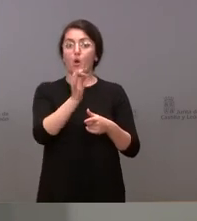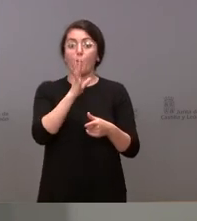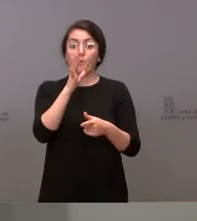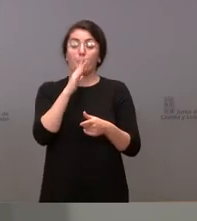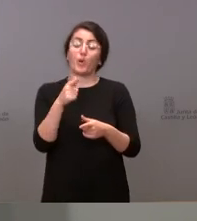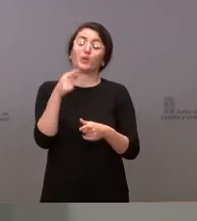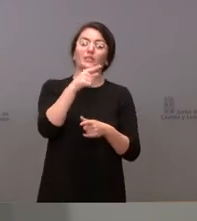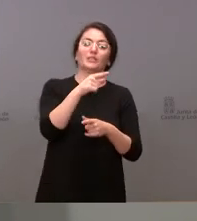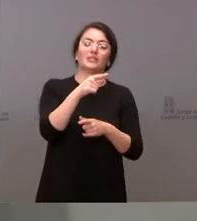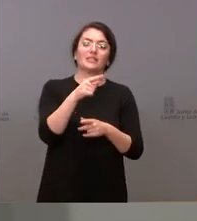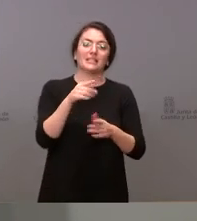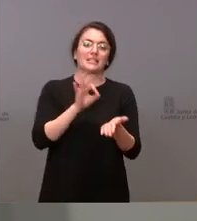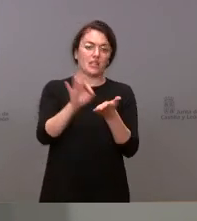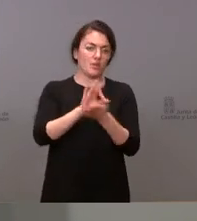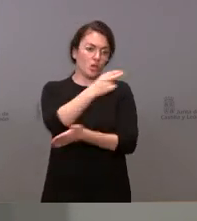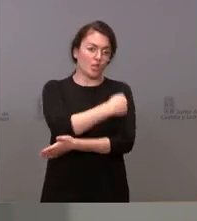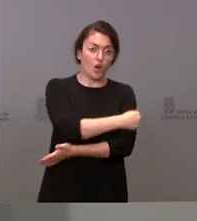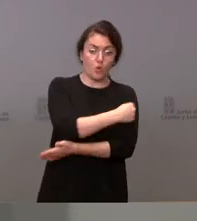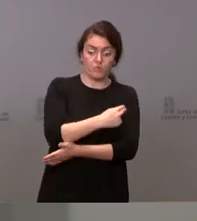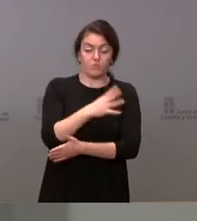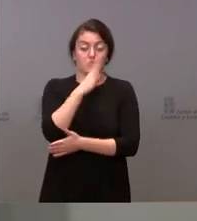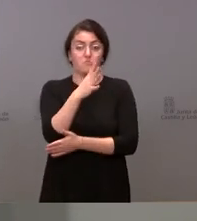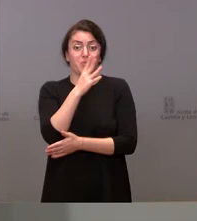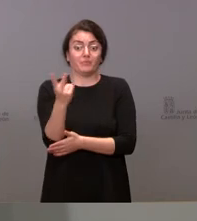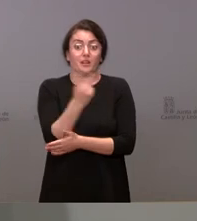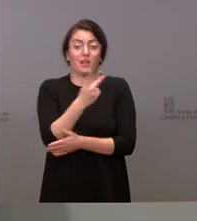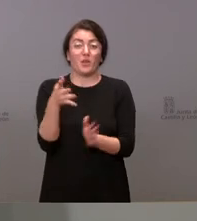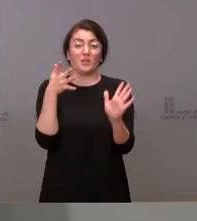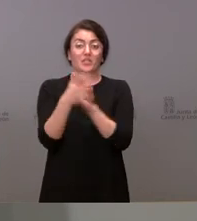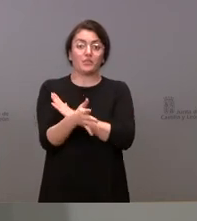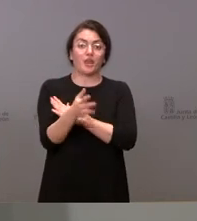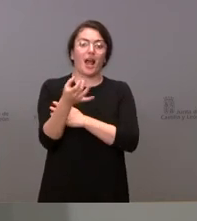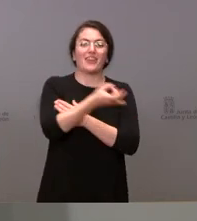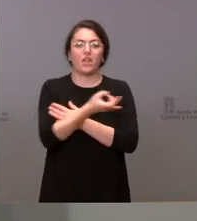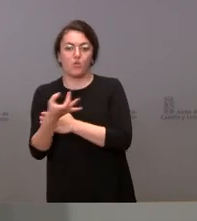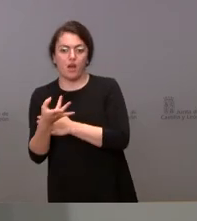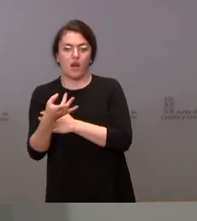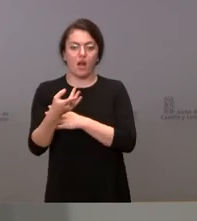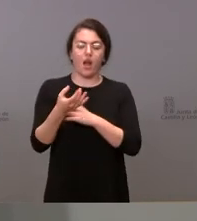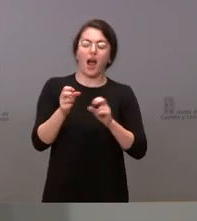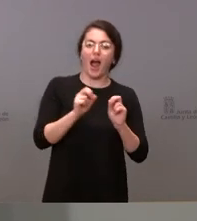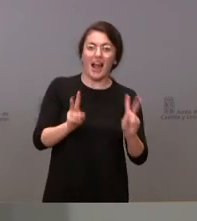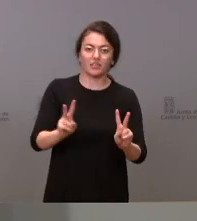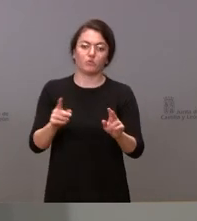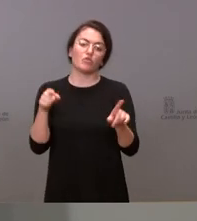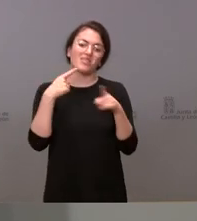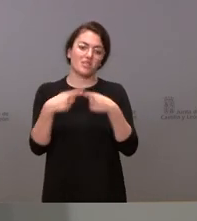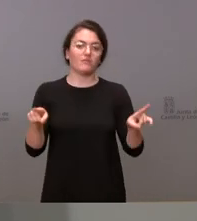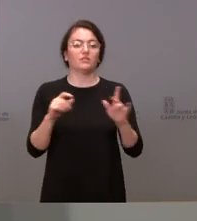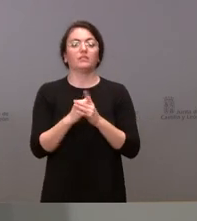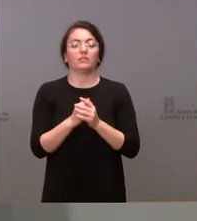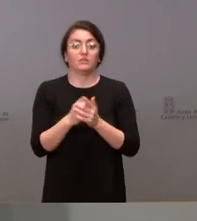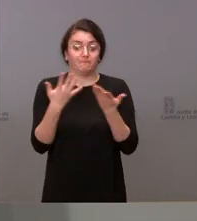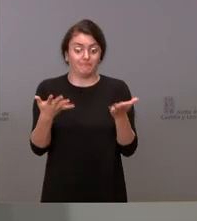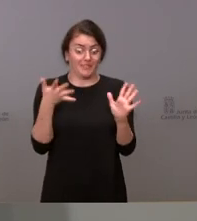SACIL. Entre otras cosas porque en un caso estoy comprando una deuda y en el otro un activo. Y esto está